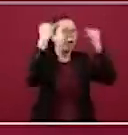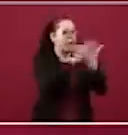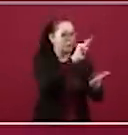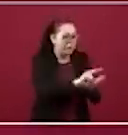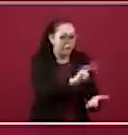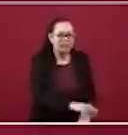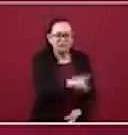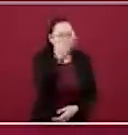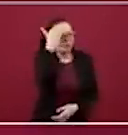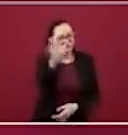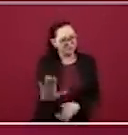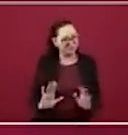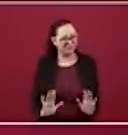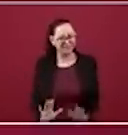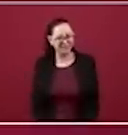Los